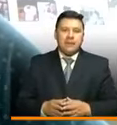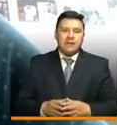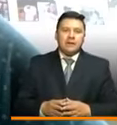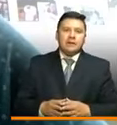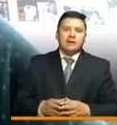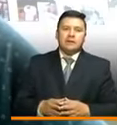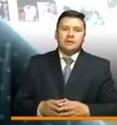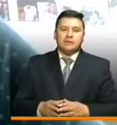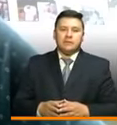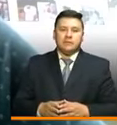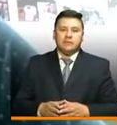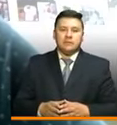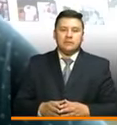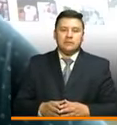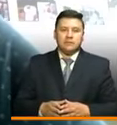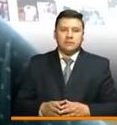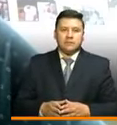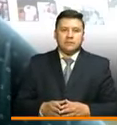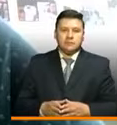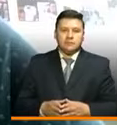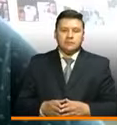virus.